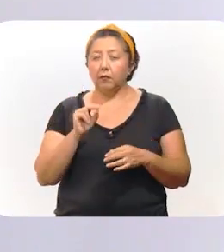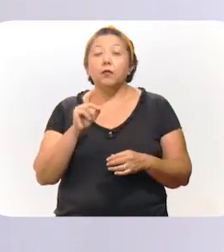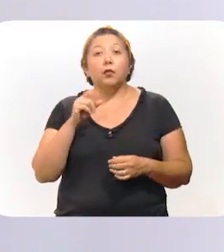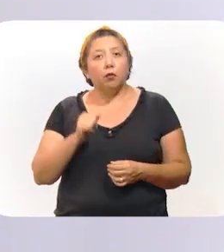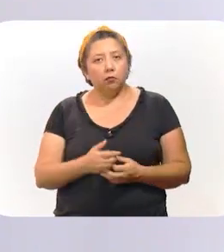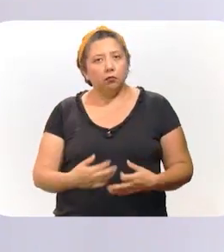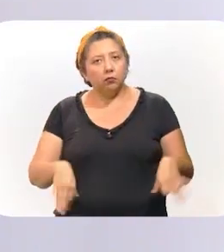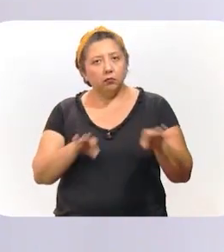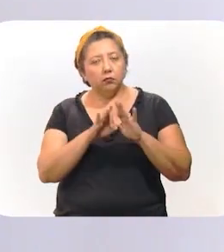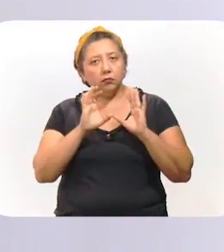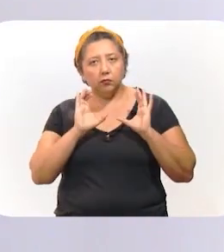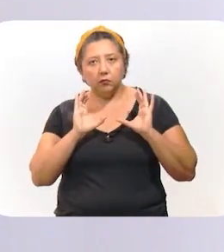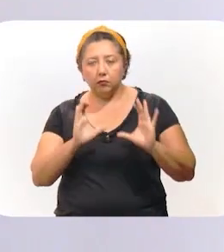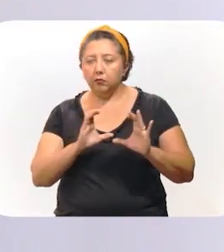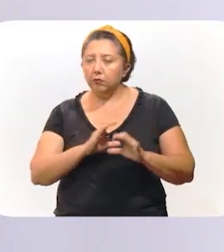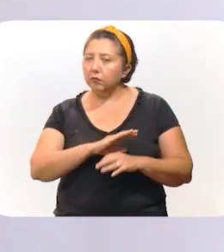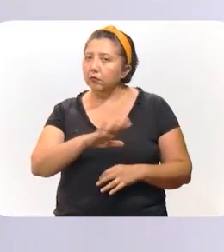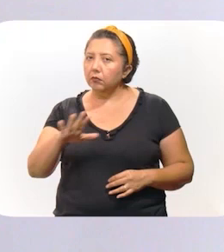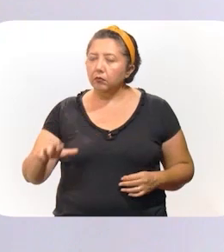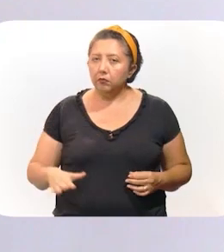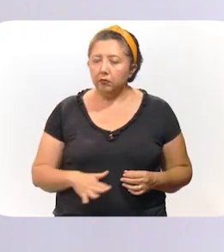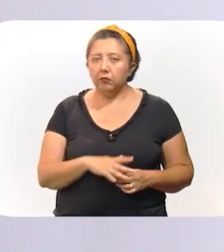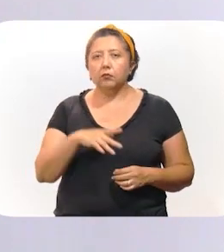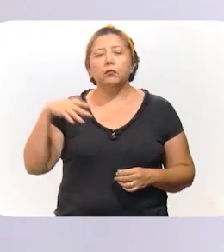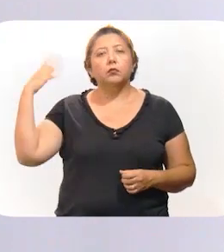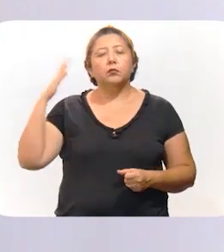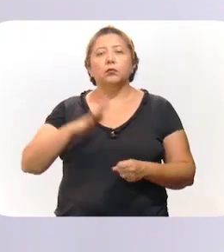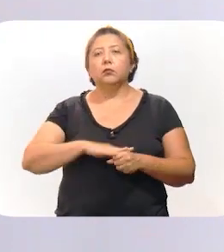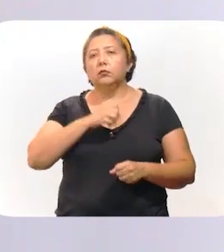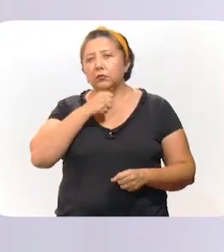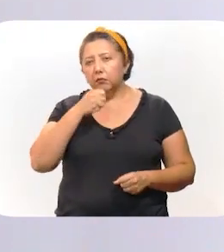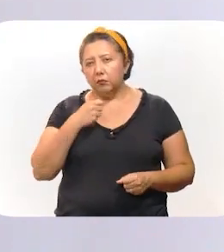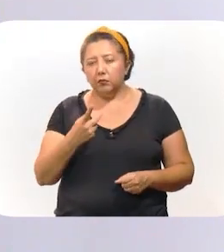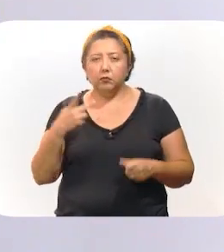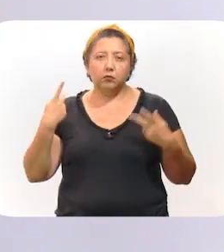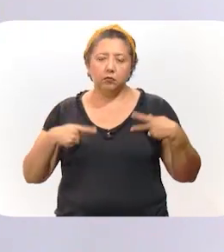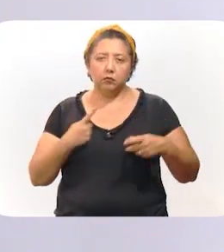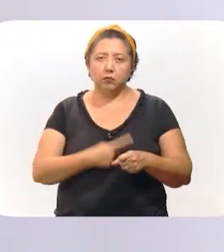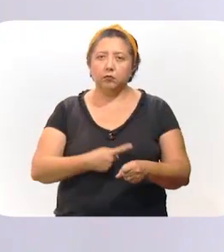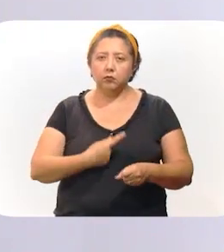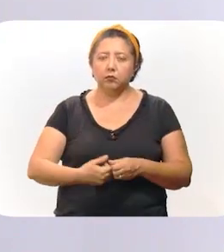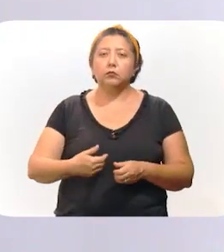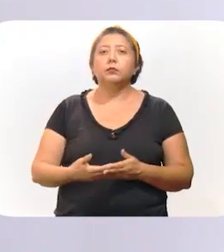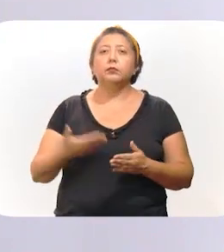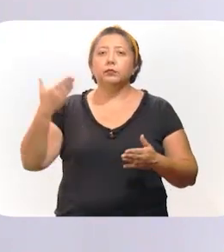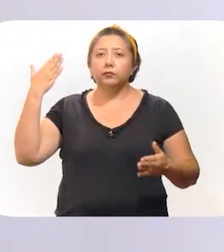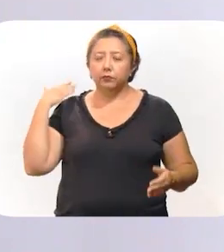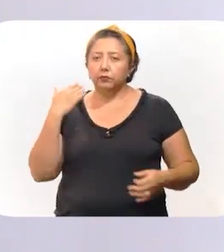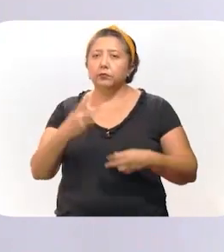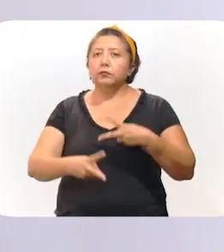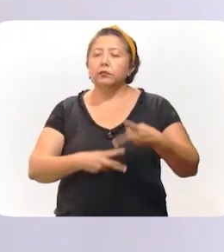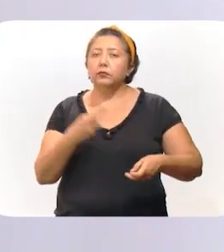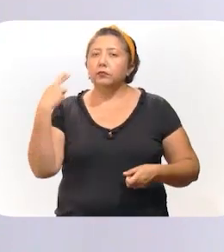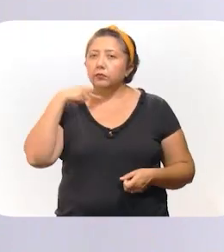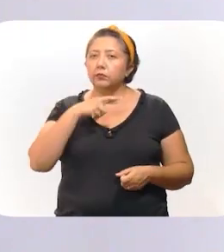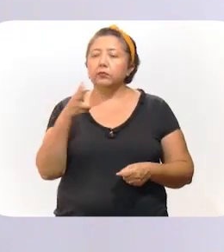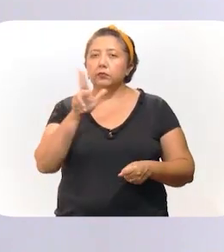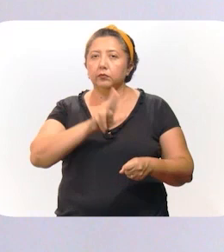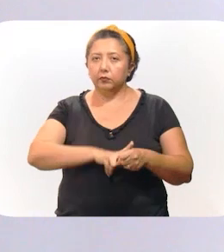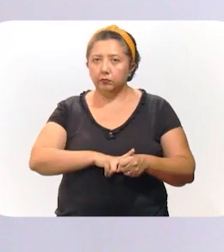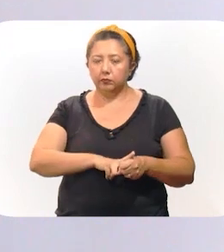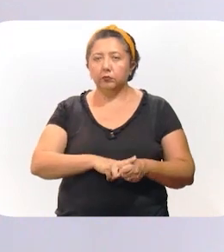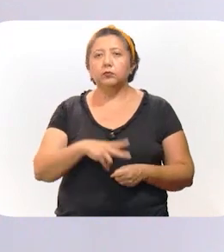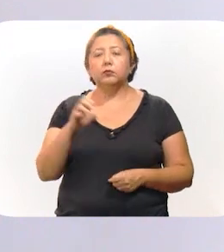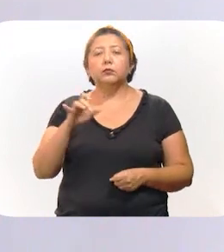Es muy importante que todos, en especial los adultos mayores o personas con enfermedades previas, acudan de inmediato al hospital,